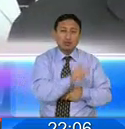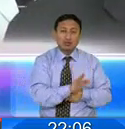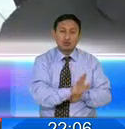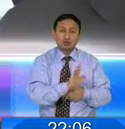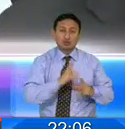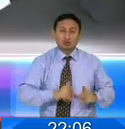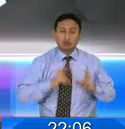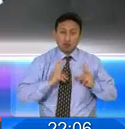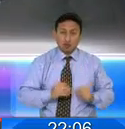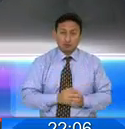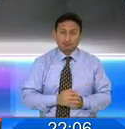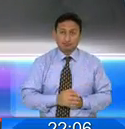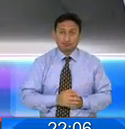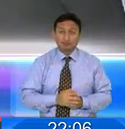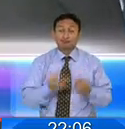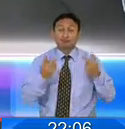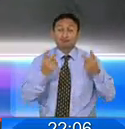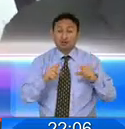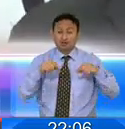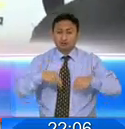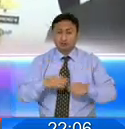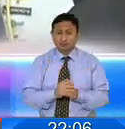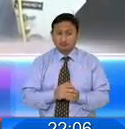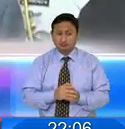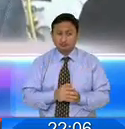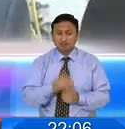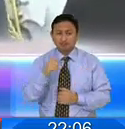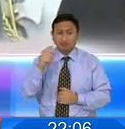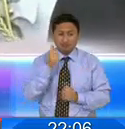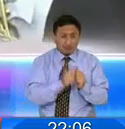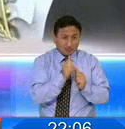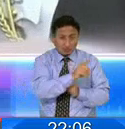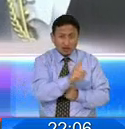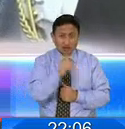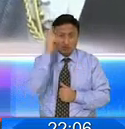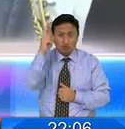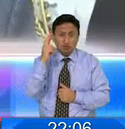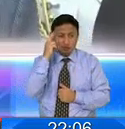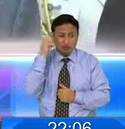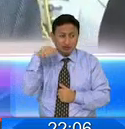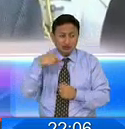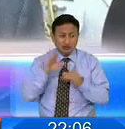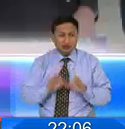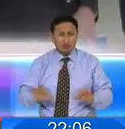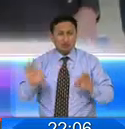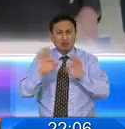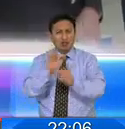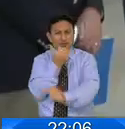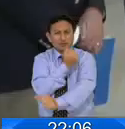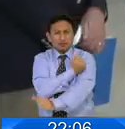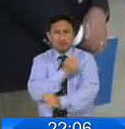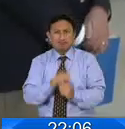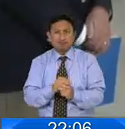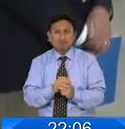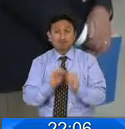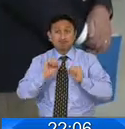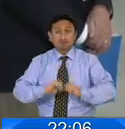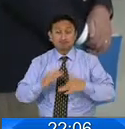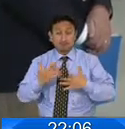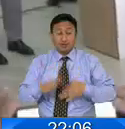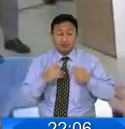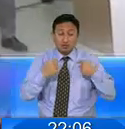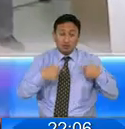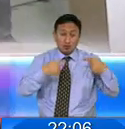ecuatorianos. Y esto también debe llevarnos a reflexionar sobre lo importante que es la vacunación. Destacó que habrá un